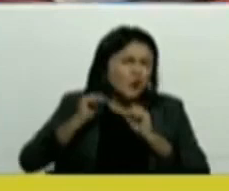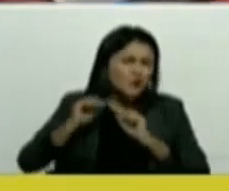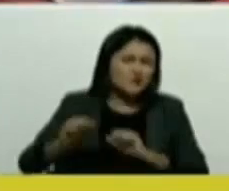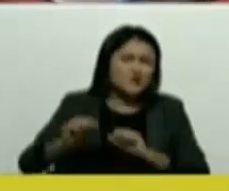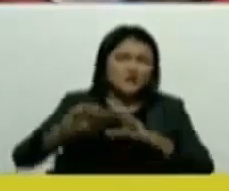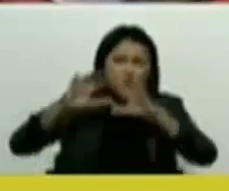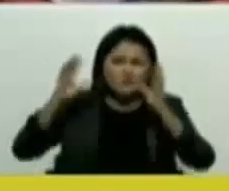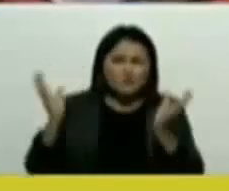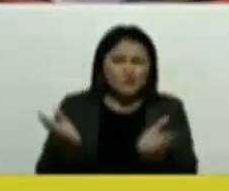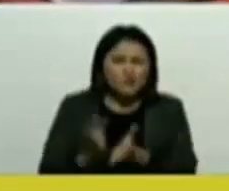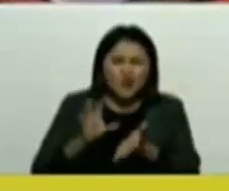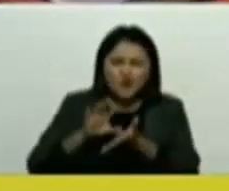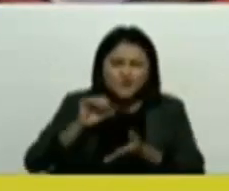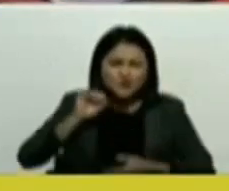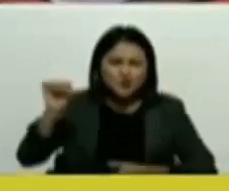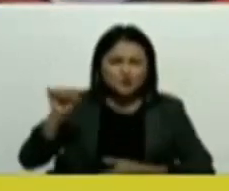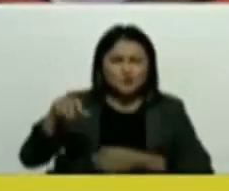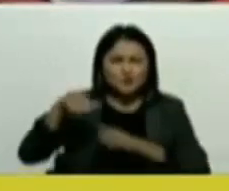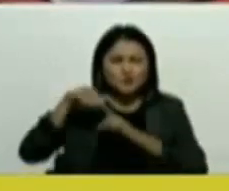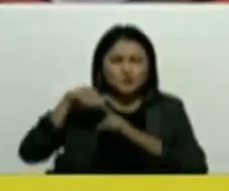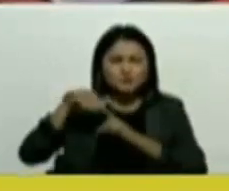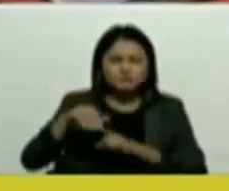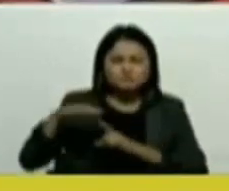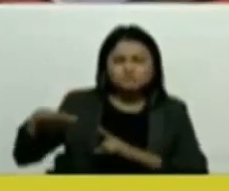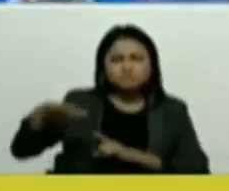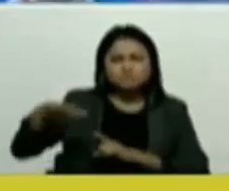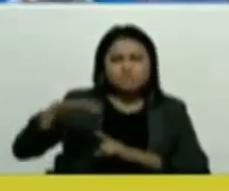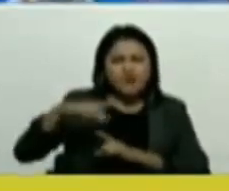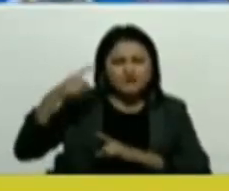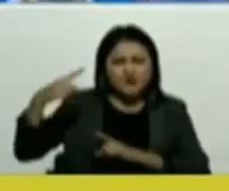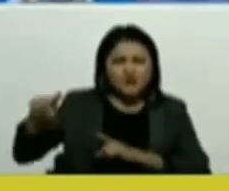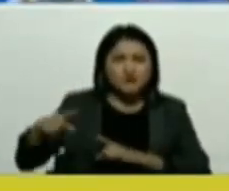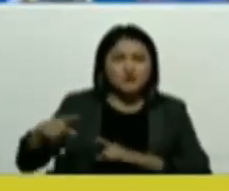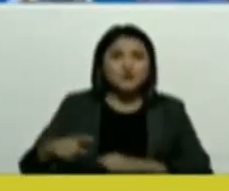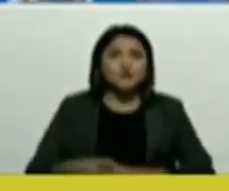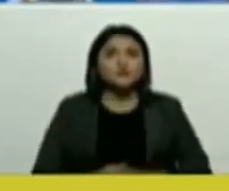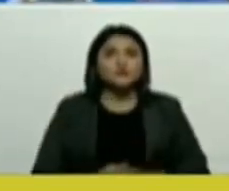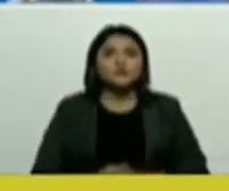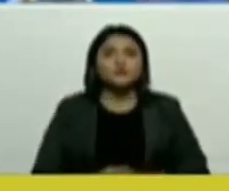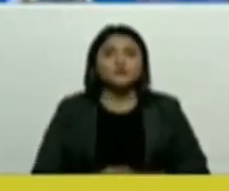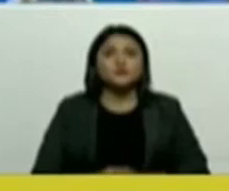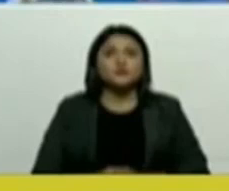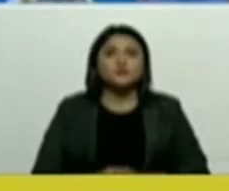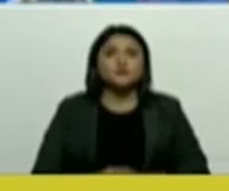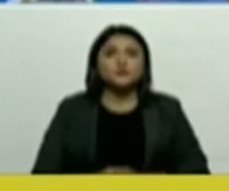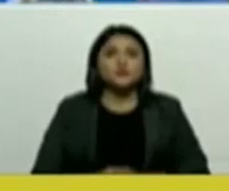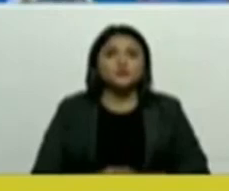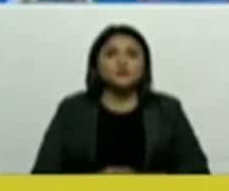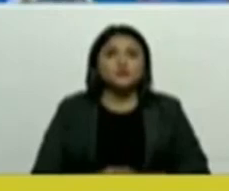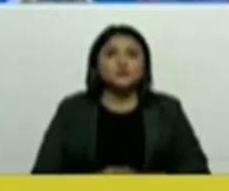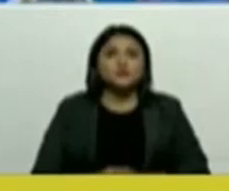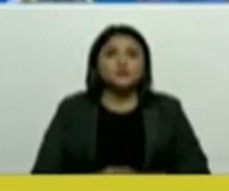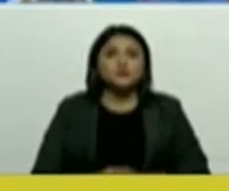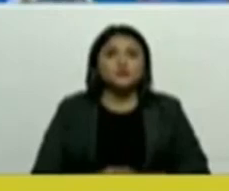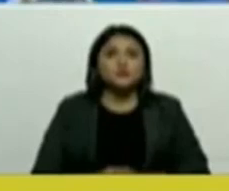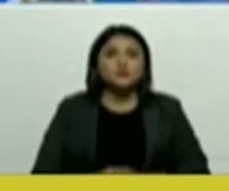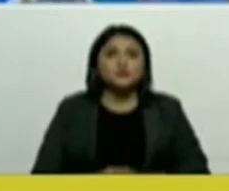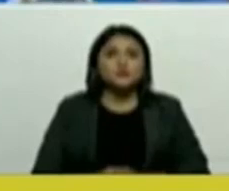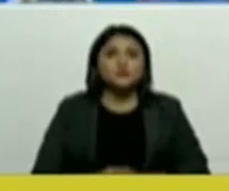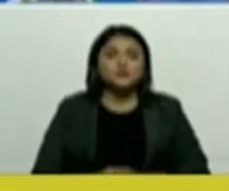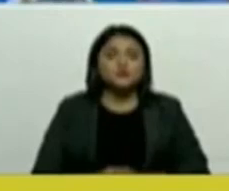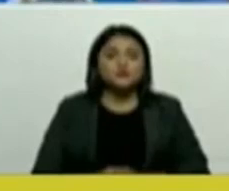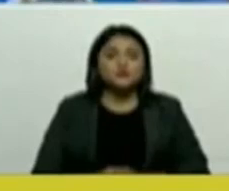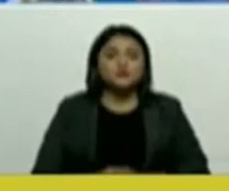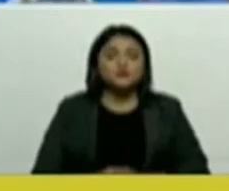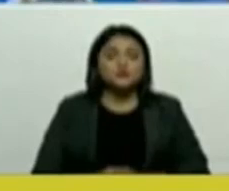contra del hegemonismo del capitalismo hegemónico por todas partes, for the unity of the Latin American